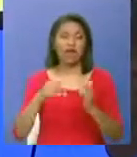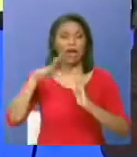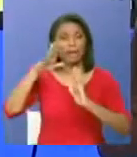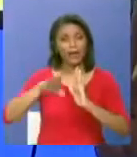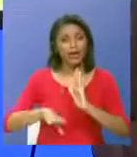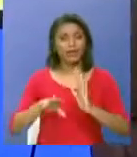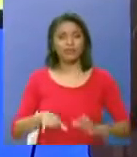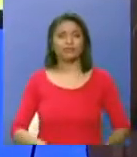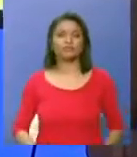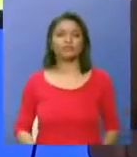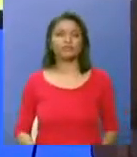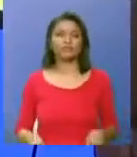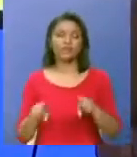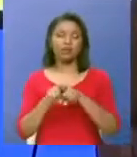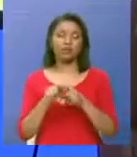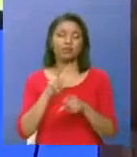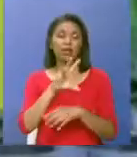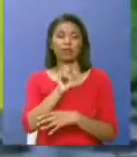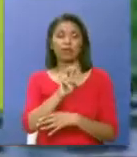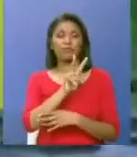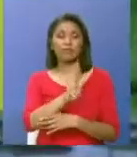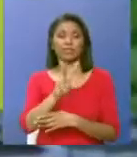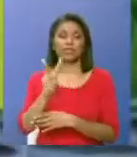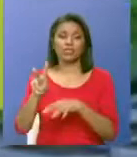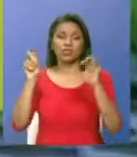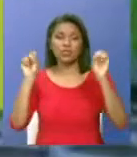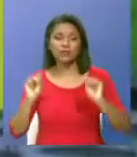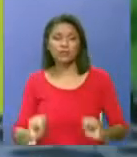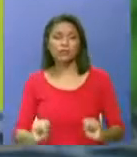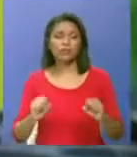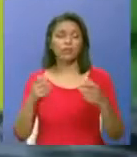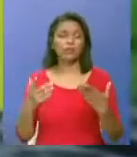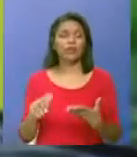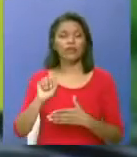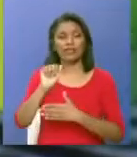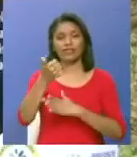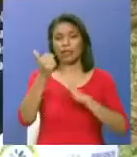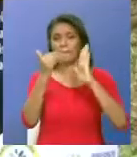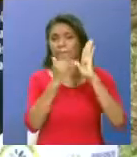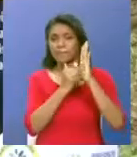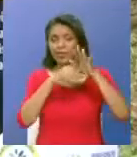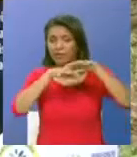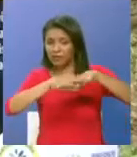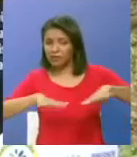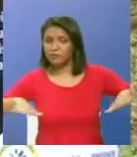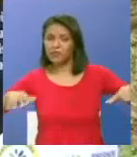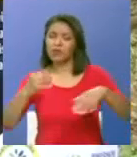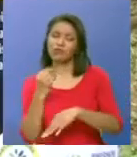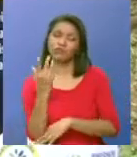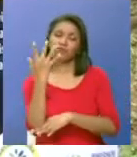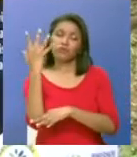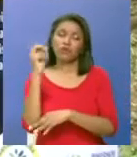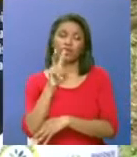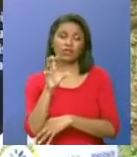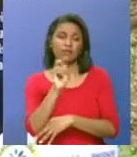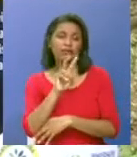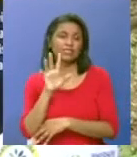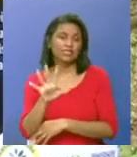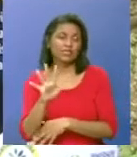además como meta que para este 2022 se puedan restaurar 10.000 hectáreas, para así en 2025